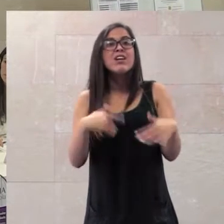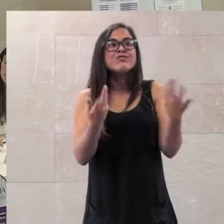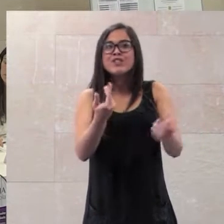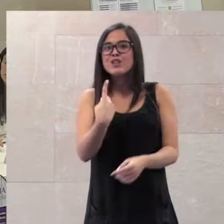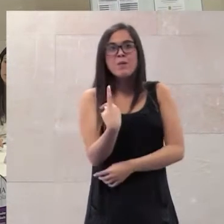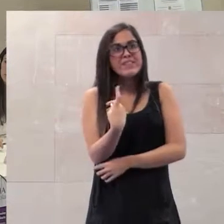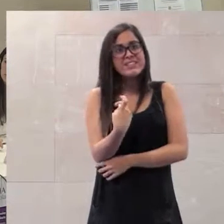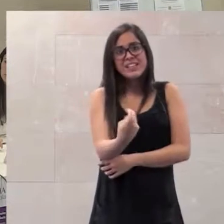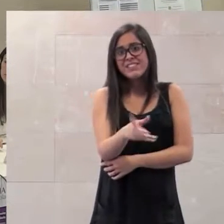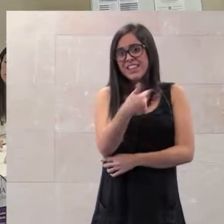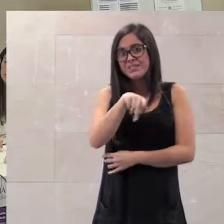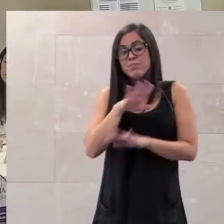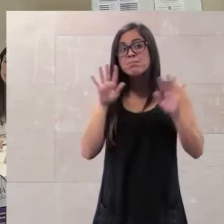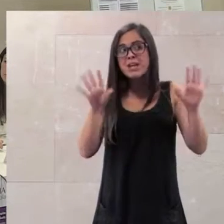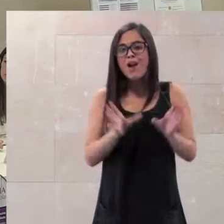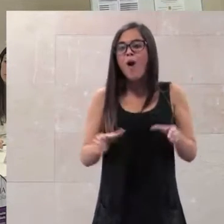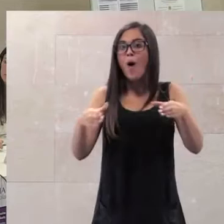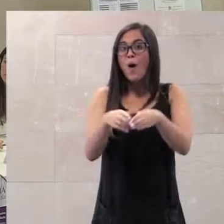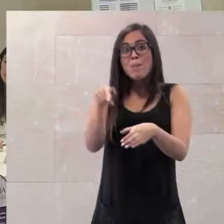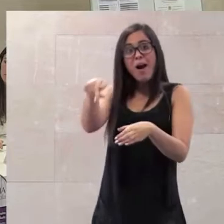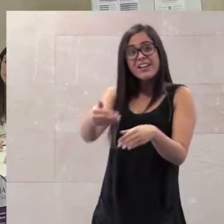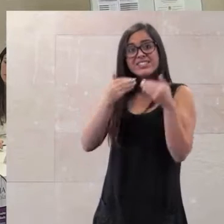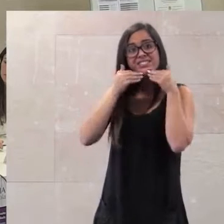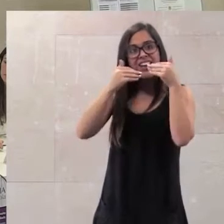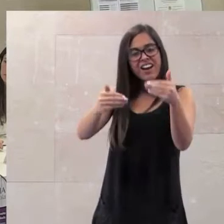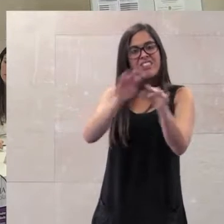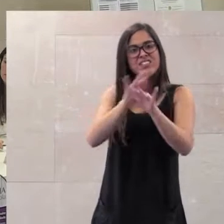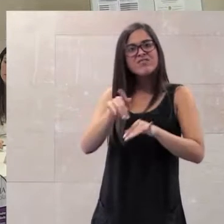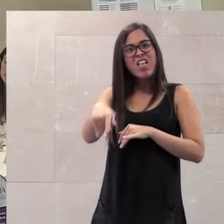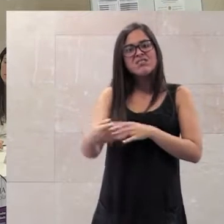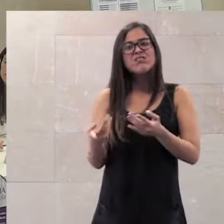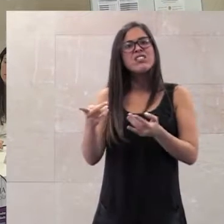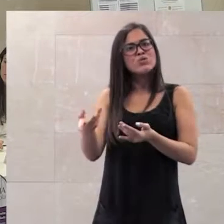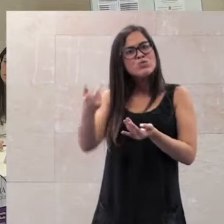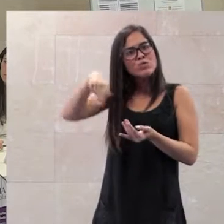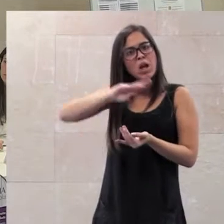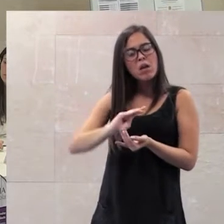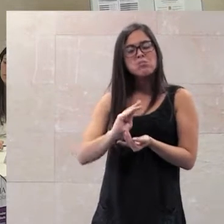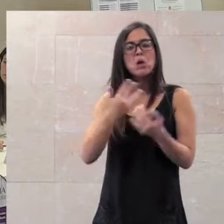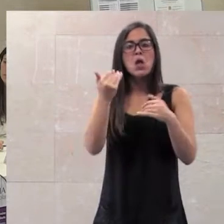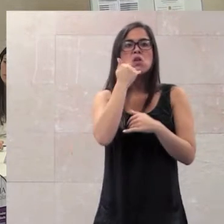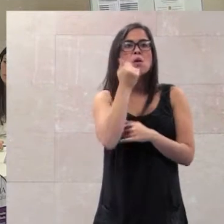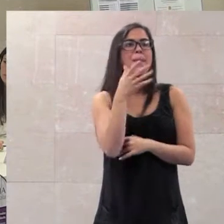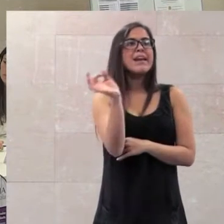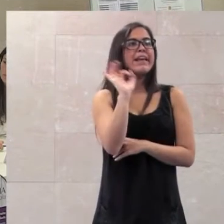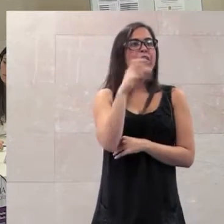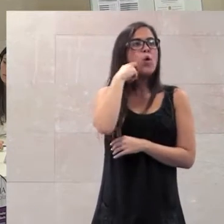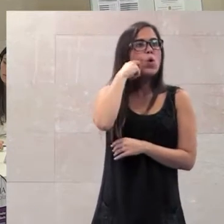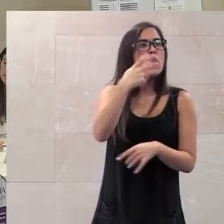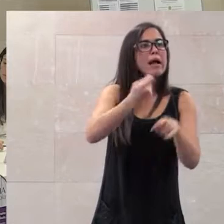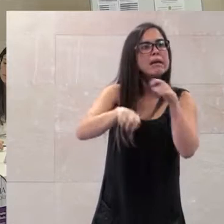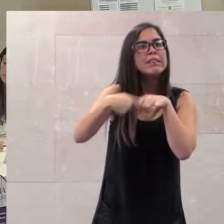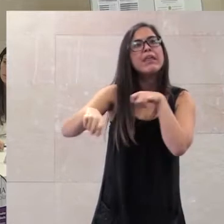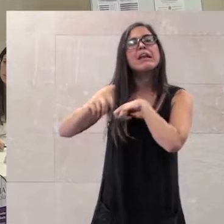tema de la articulación, pero este grupo, digamos que es como una interlocución, que al final estas mujeres pues van donde ellas en el parque, en la carnicería,